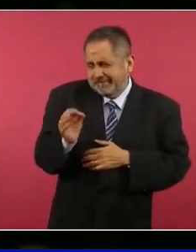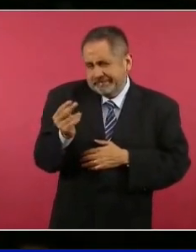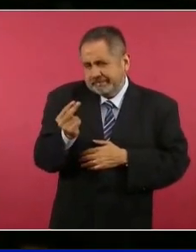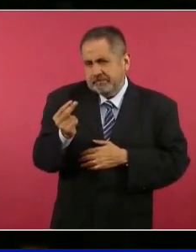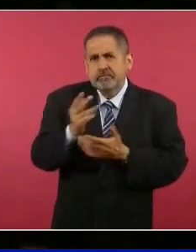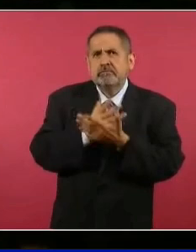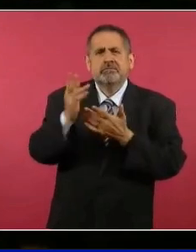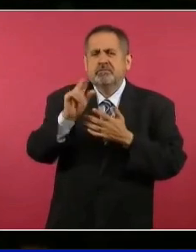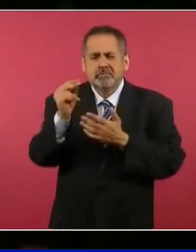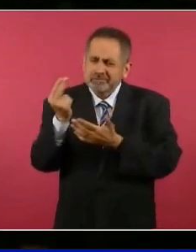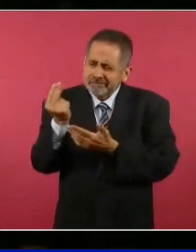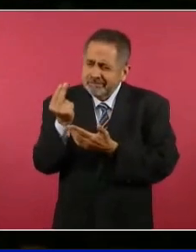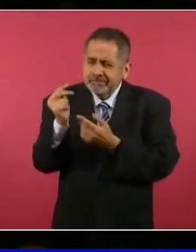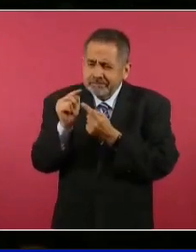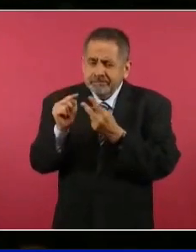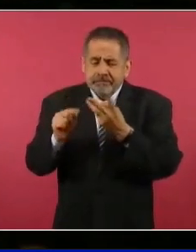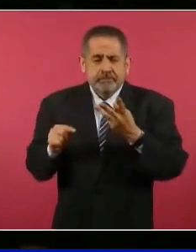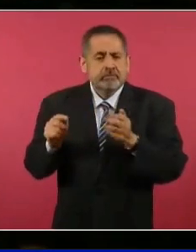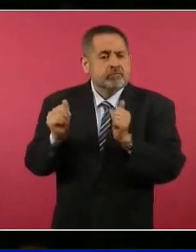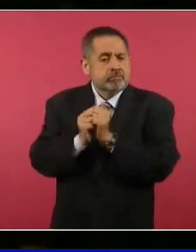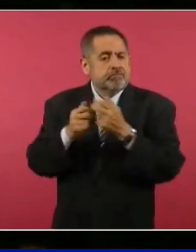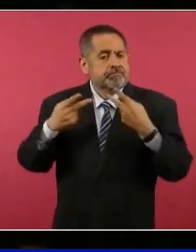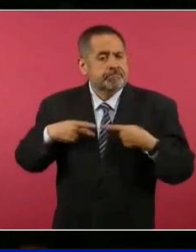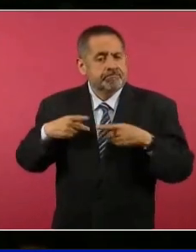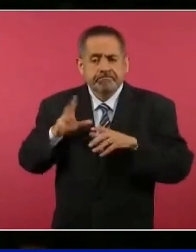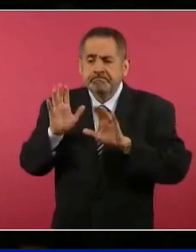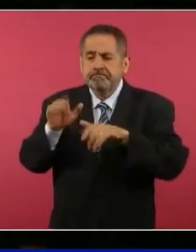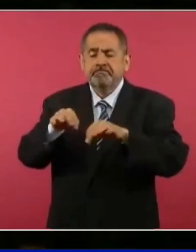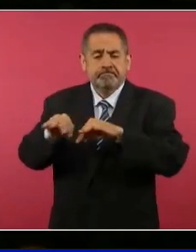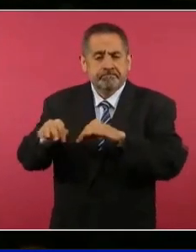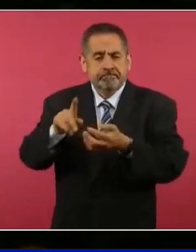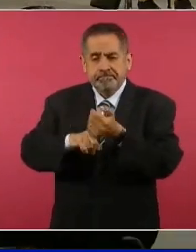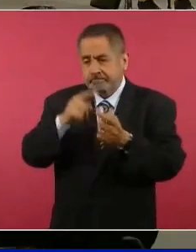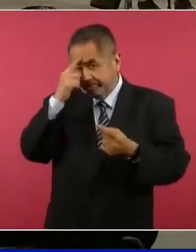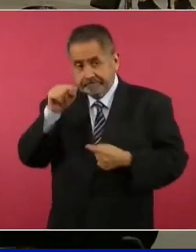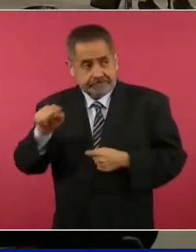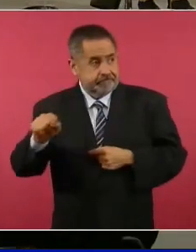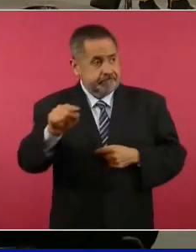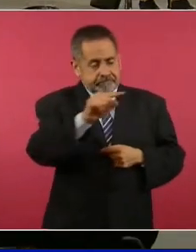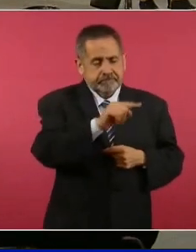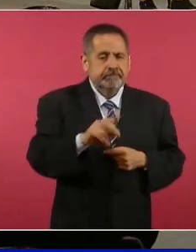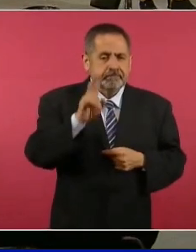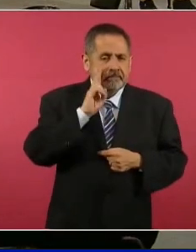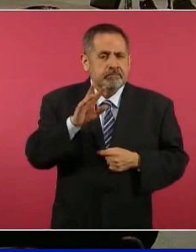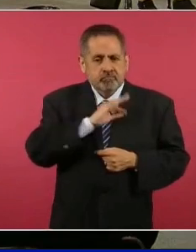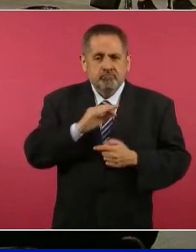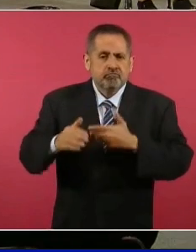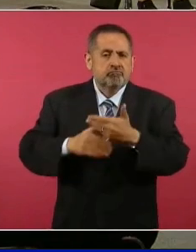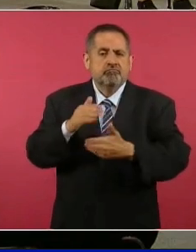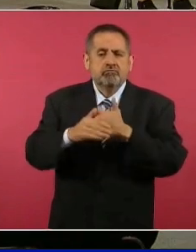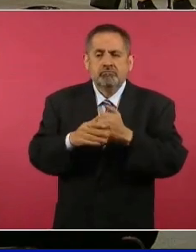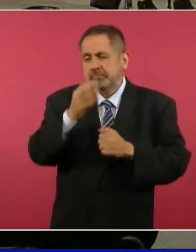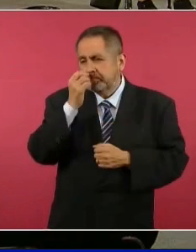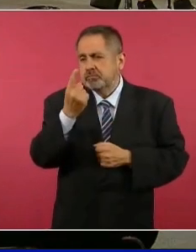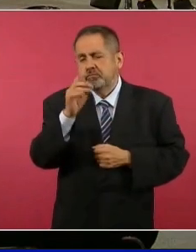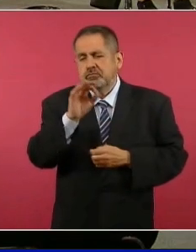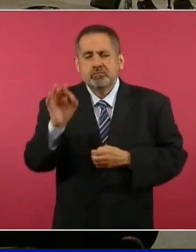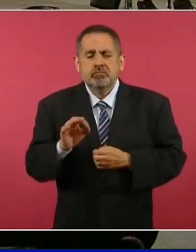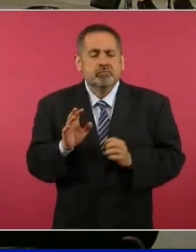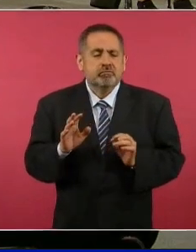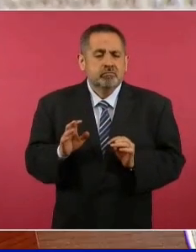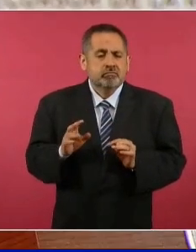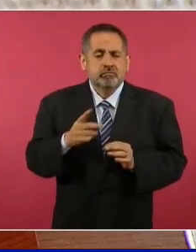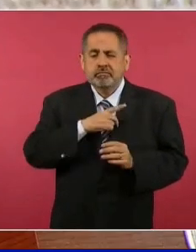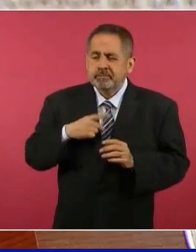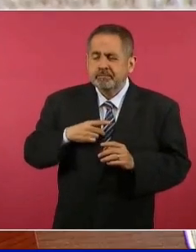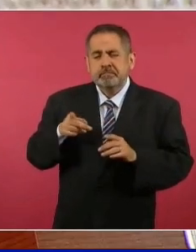indispensable. Y humanamente, para que este sistema de procuración de justicia realmente sea eficaz y no sea el 1%, tendría que